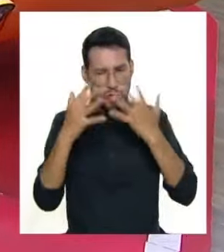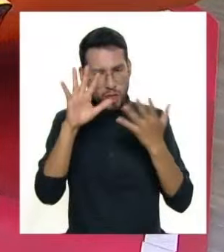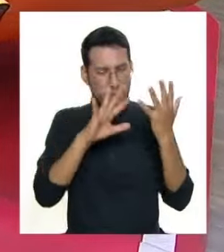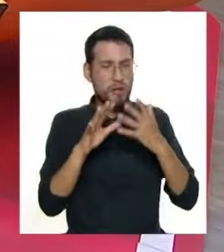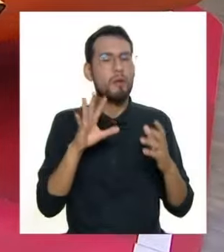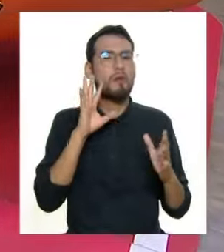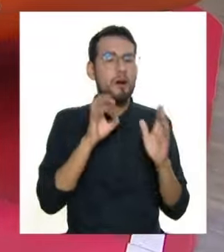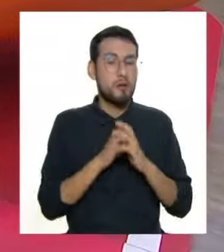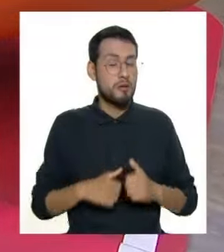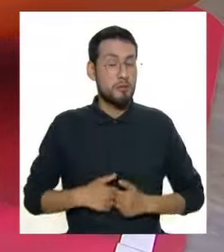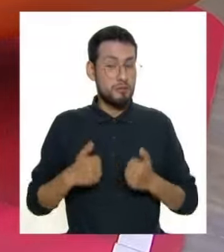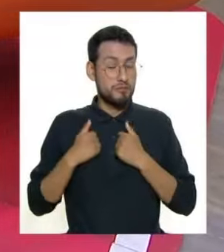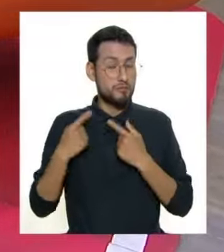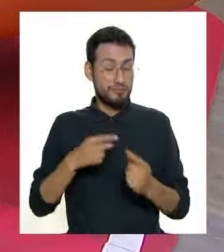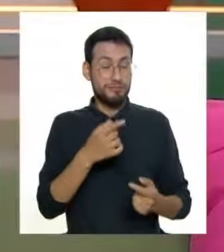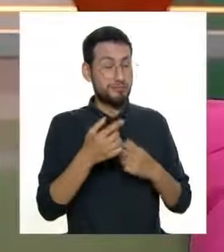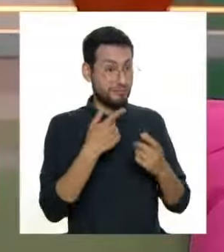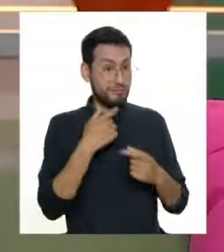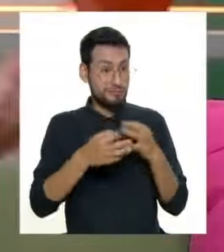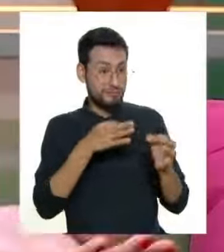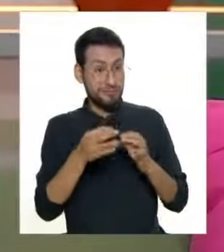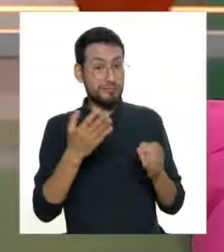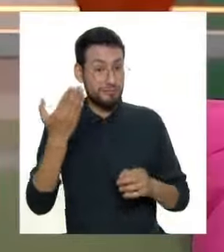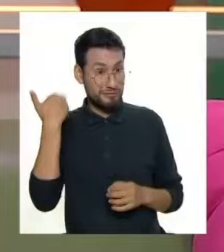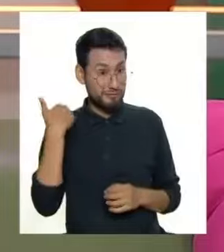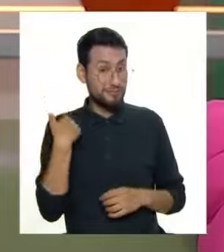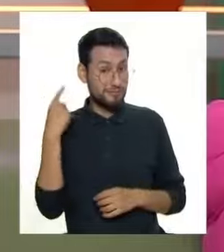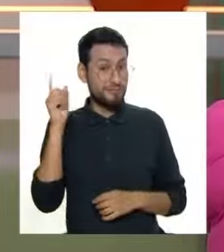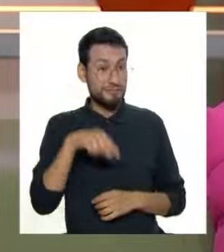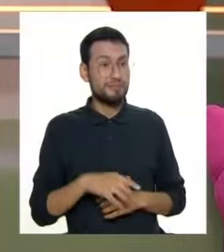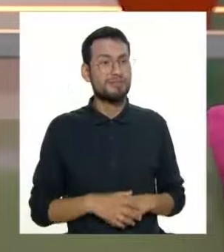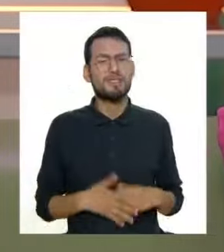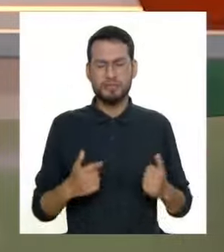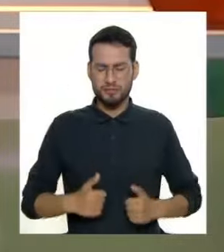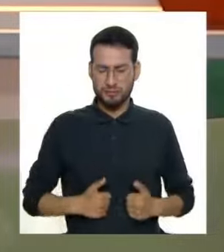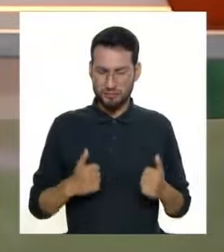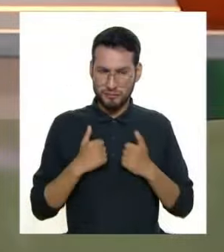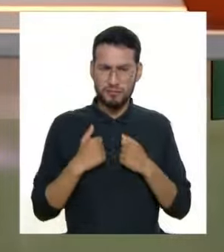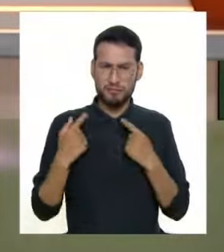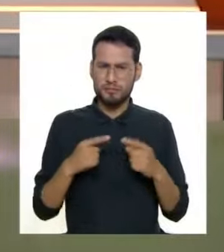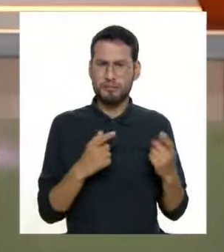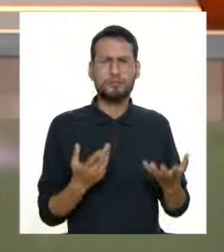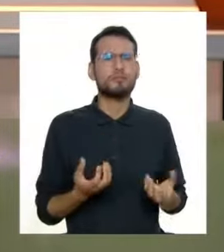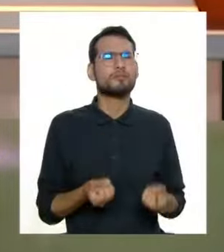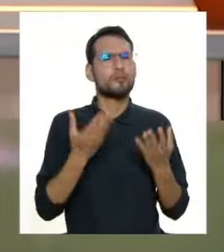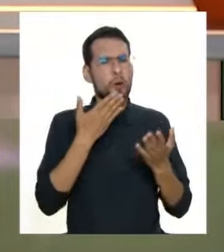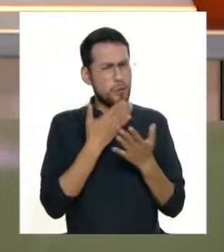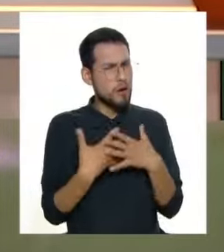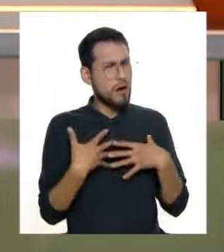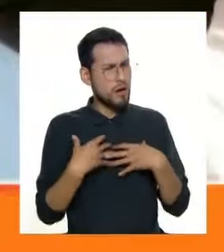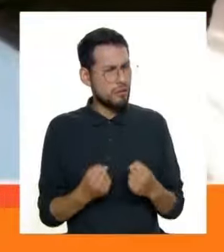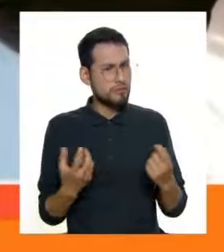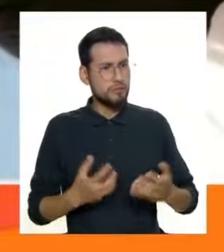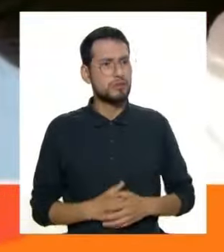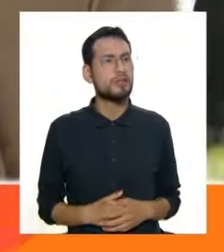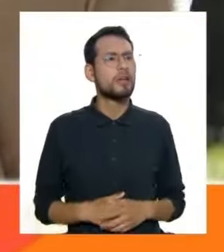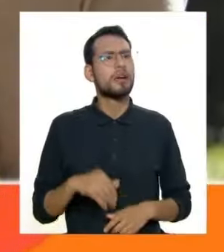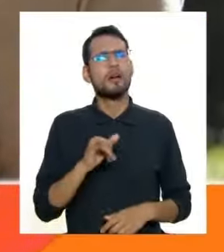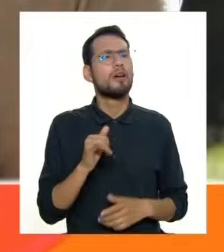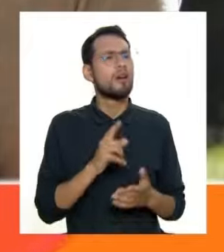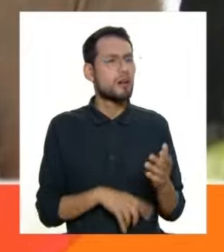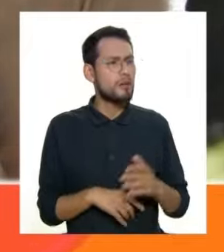los estilos de vida, que un poquito lo hablábamos la vez anterior que vine, ¿no? Los estilos de vida, cuán saludables pueden ser y sobre